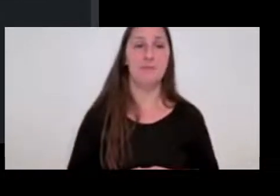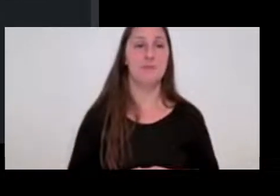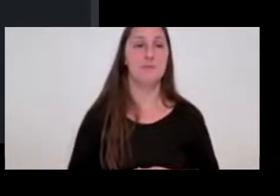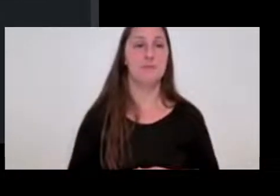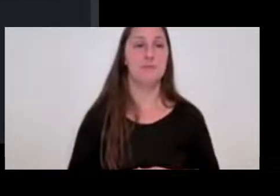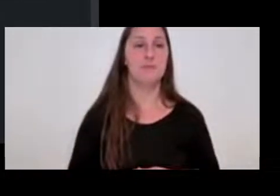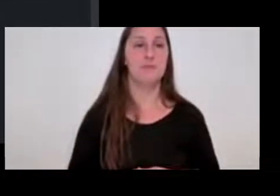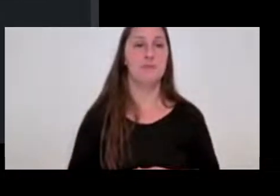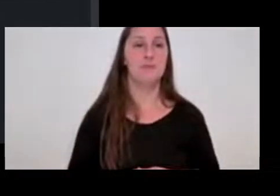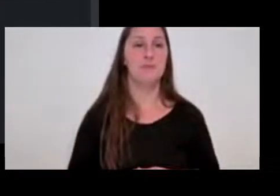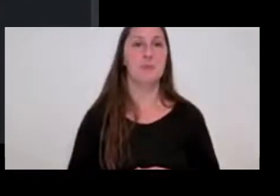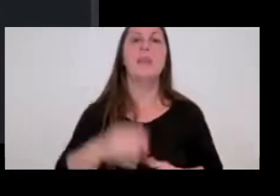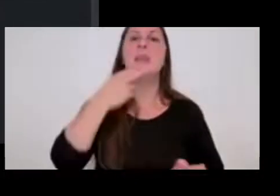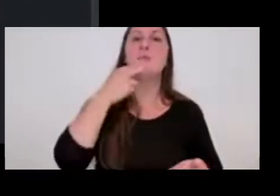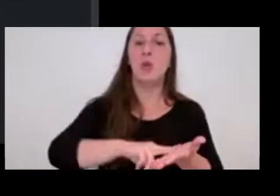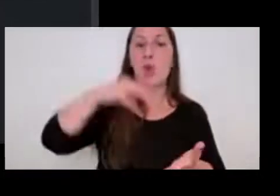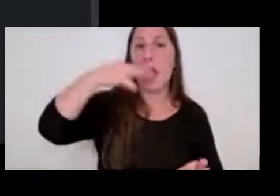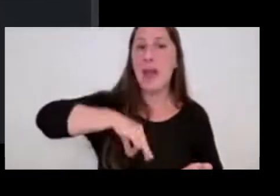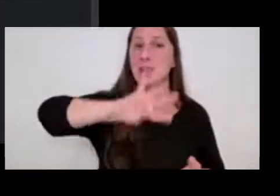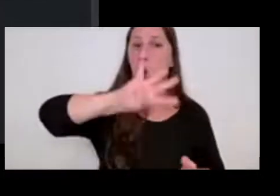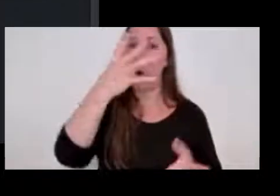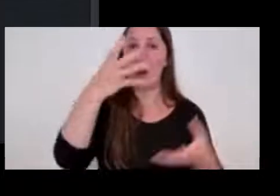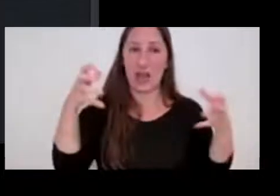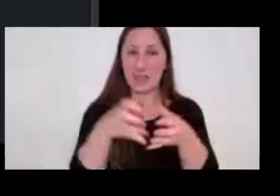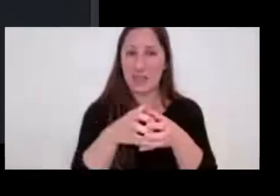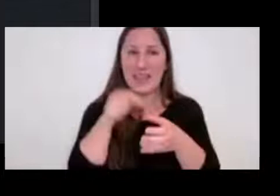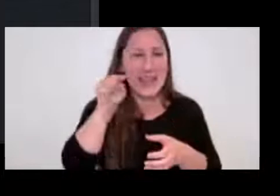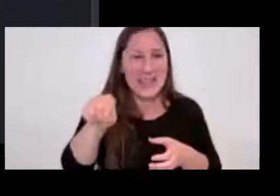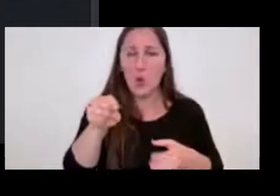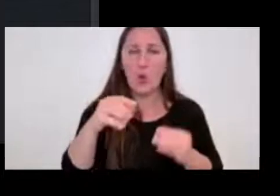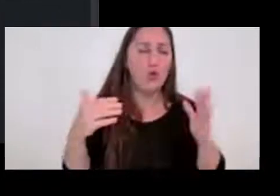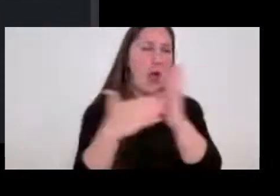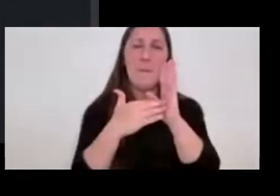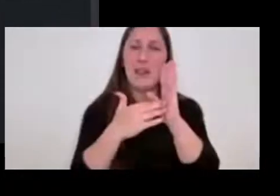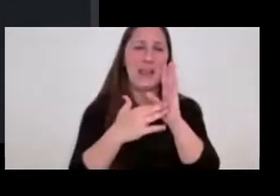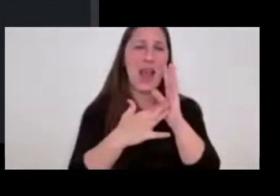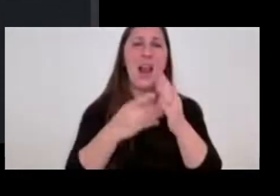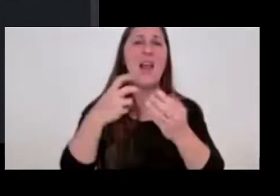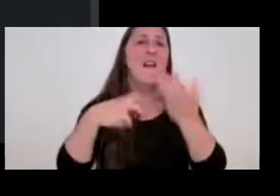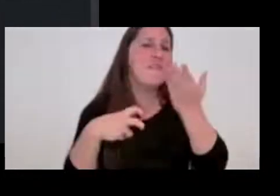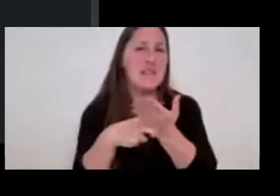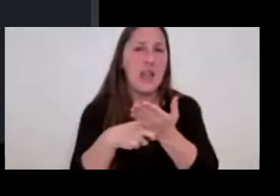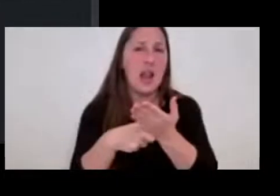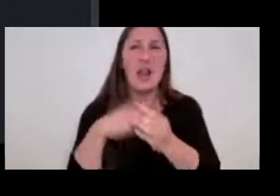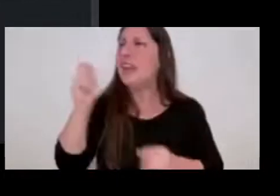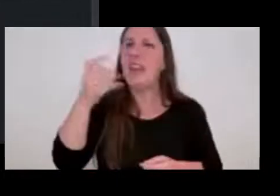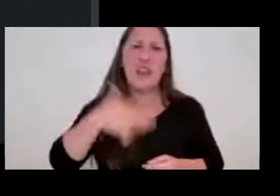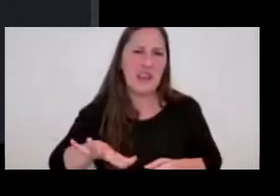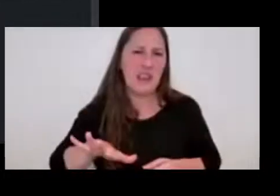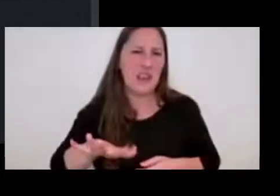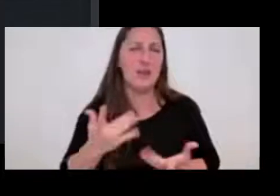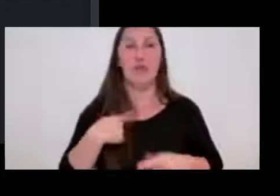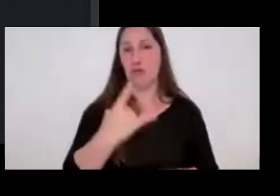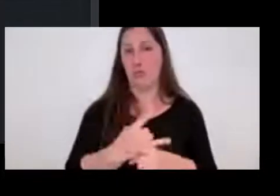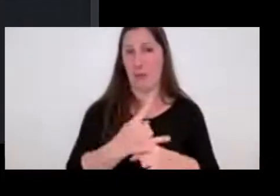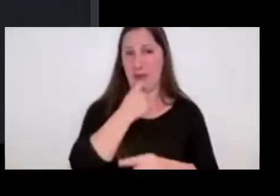El tema del impuesto a la ganancia de la cuarta categoría, que es un tema de ingeniería fiscal, ¿no? ¿Quién entiende todo esto? Yo siempre cuento un ejemplo. A mí me